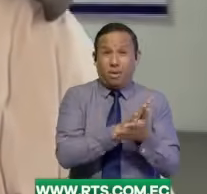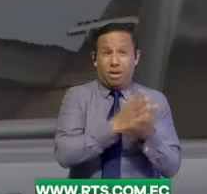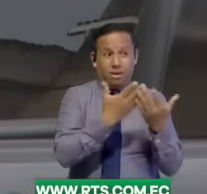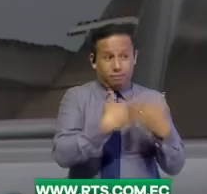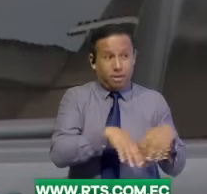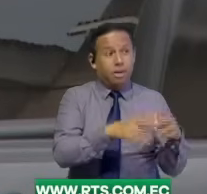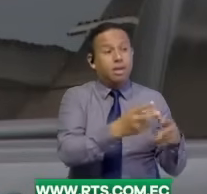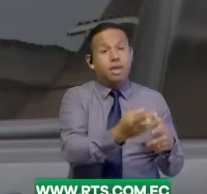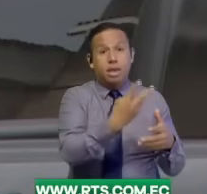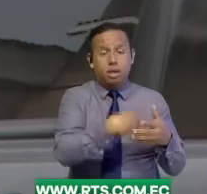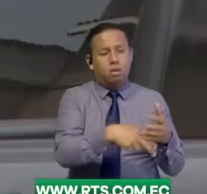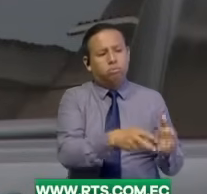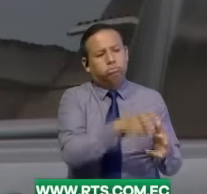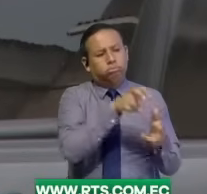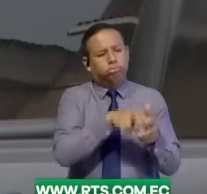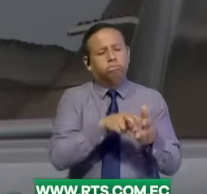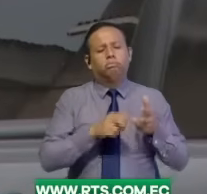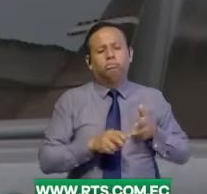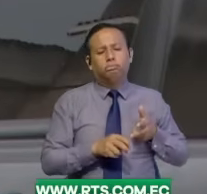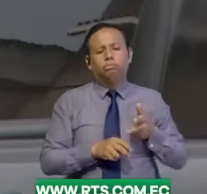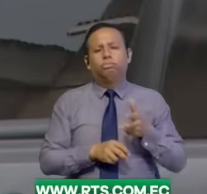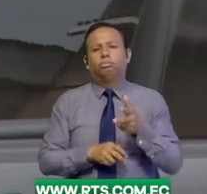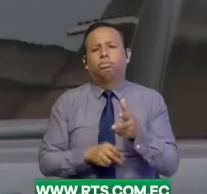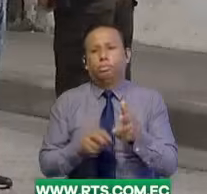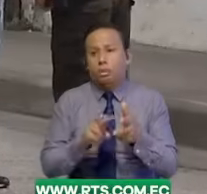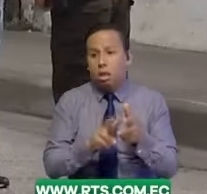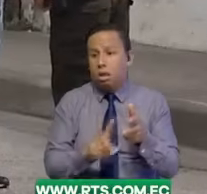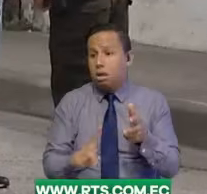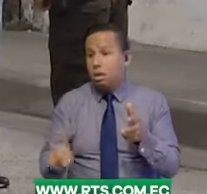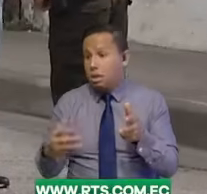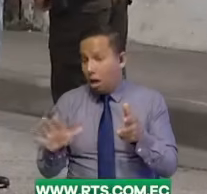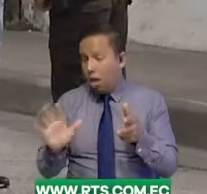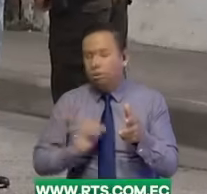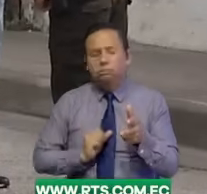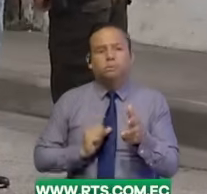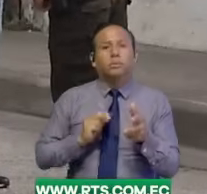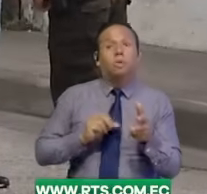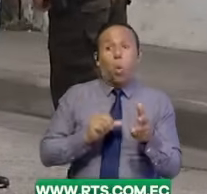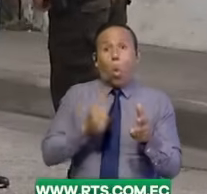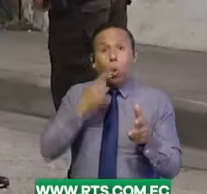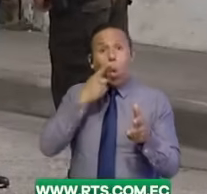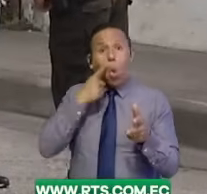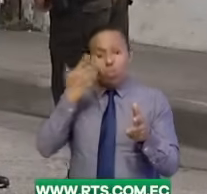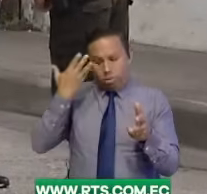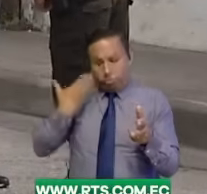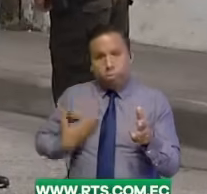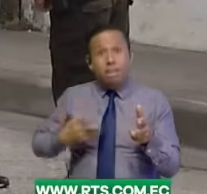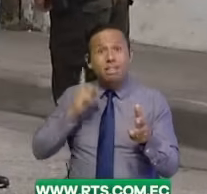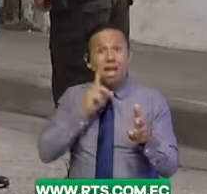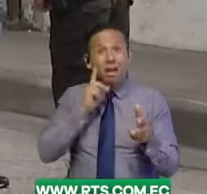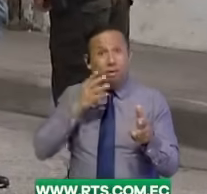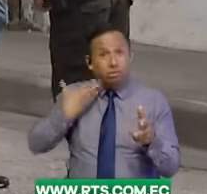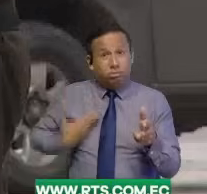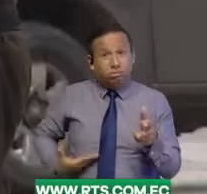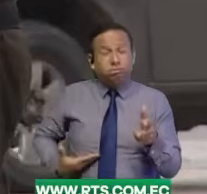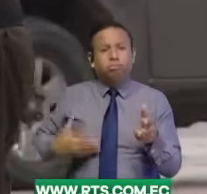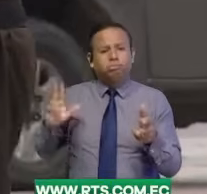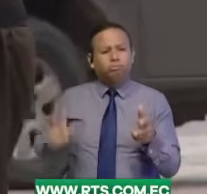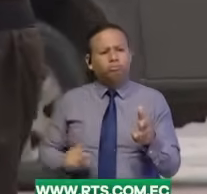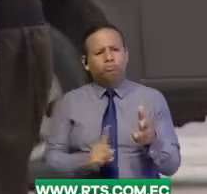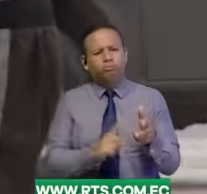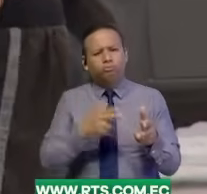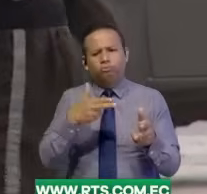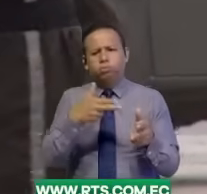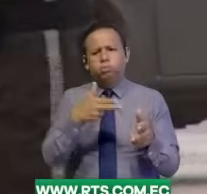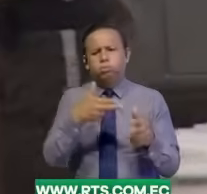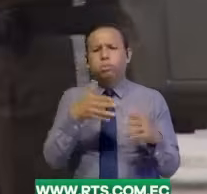del colegio. Posterior de esto, se acerca una persona a pie, vestido de negro, y procede a disparar. En